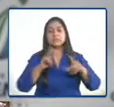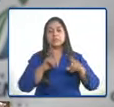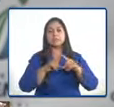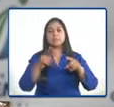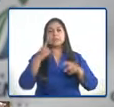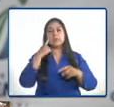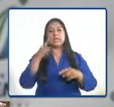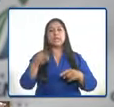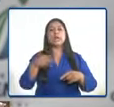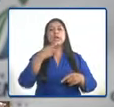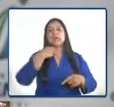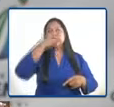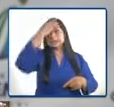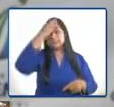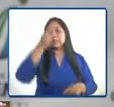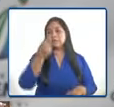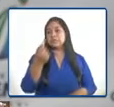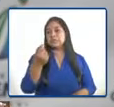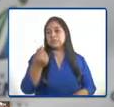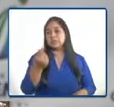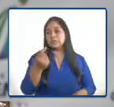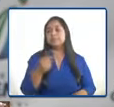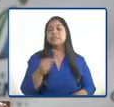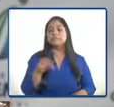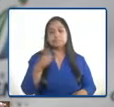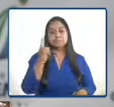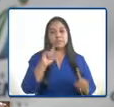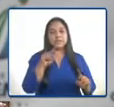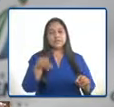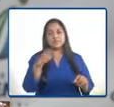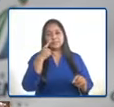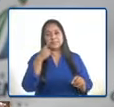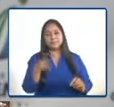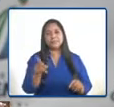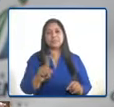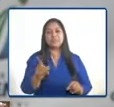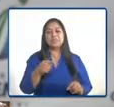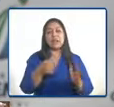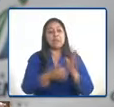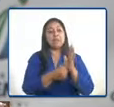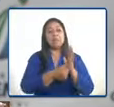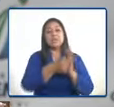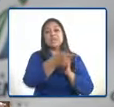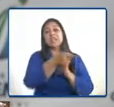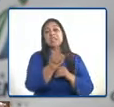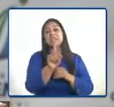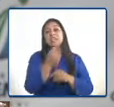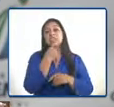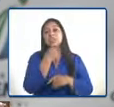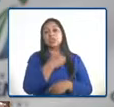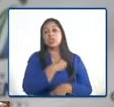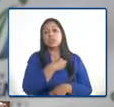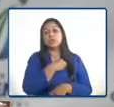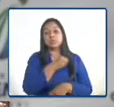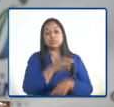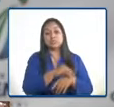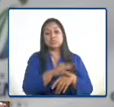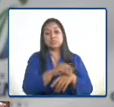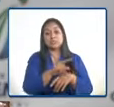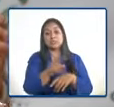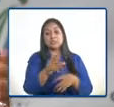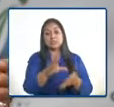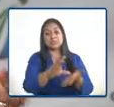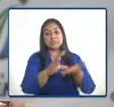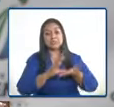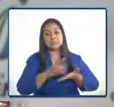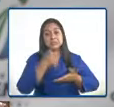Santa Cruz Quiché. Sin embargo, a causa de que no quiso la municipalidad de Quiché darnos en posesión